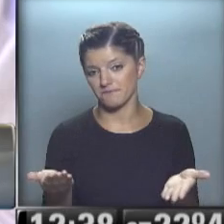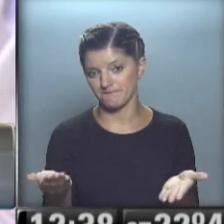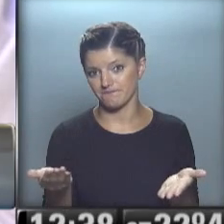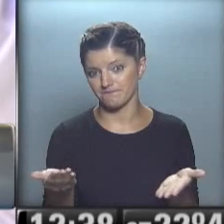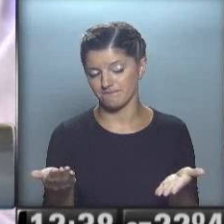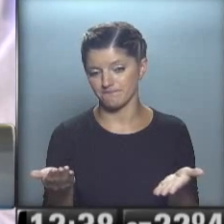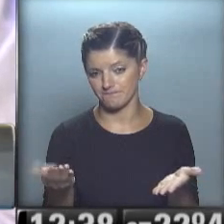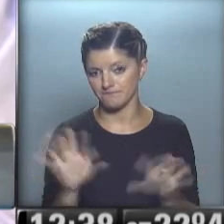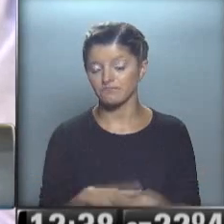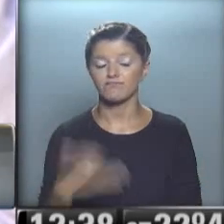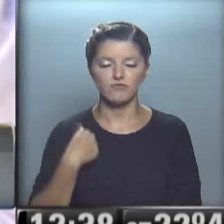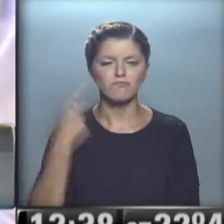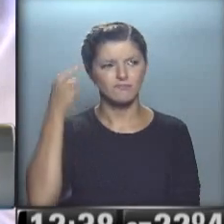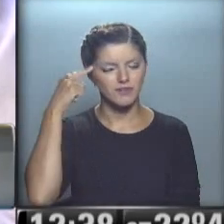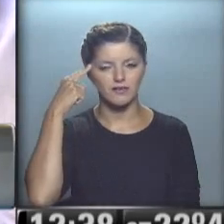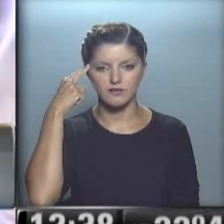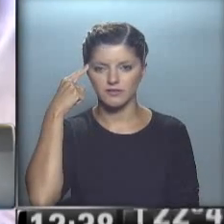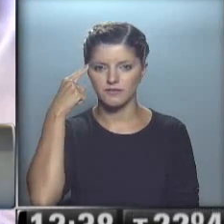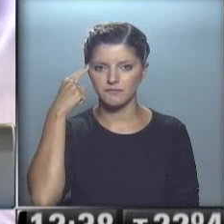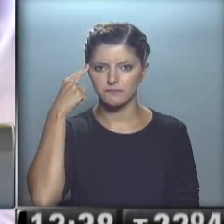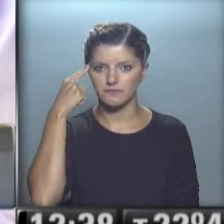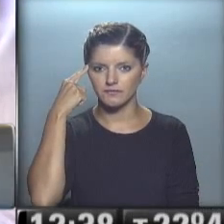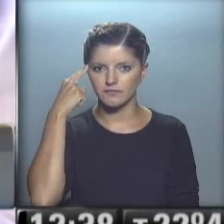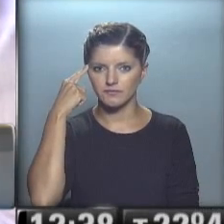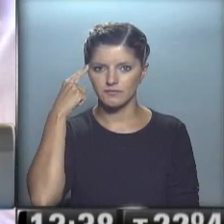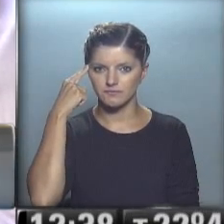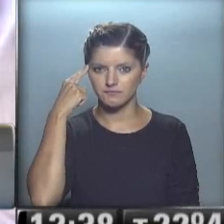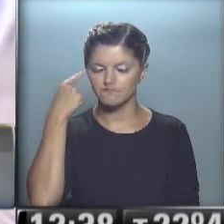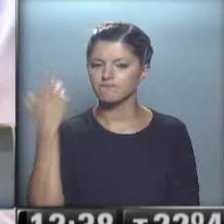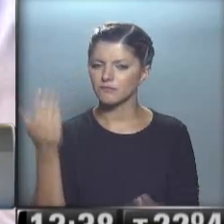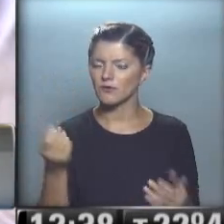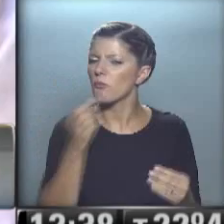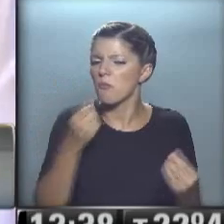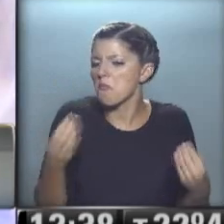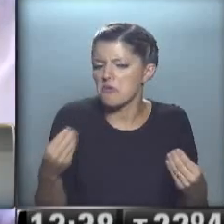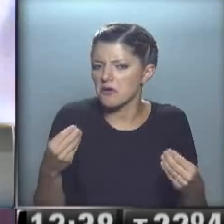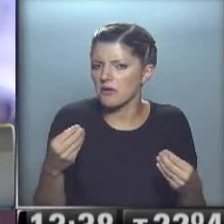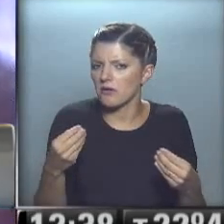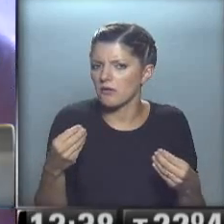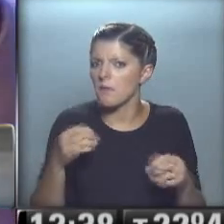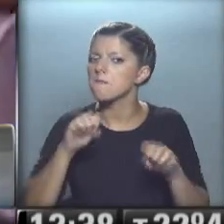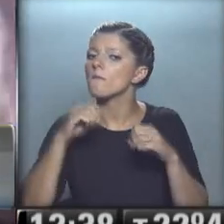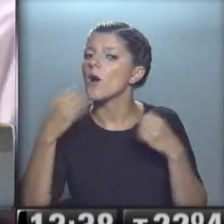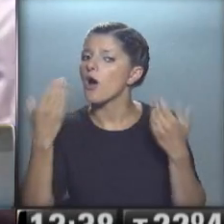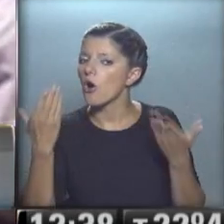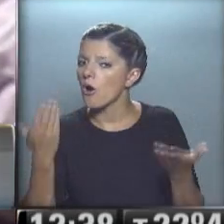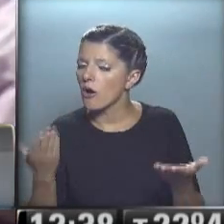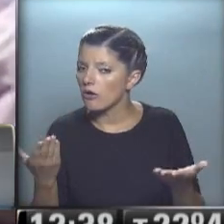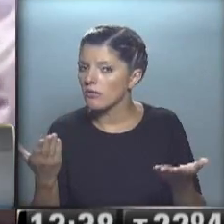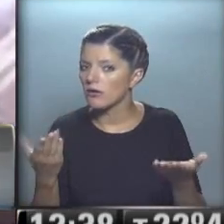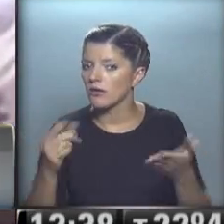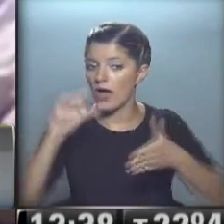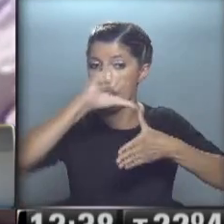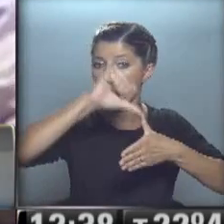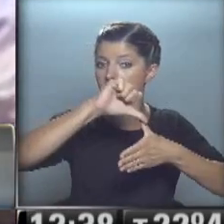Norte yo pensaba Y por qué no puede ser más bien